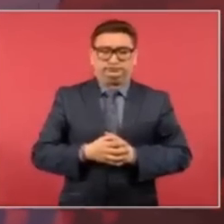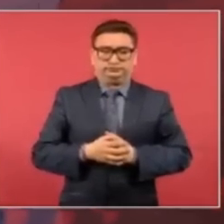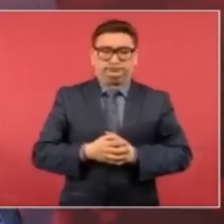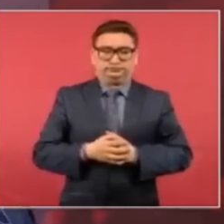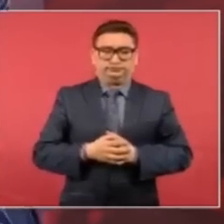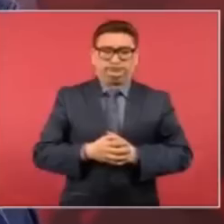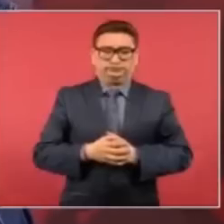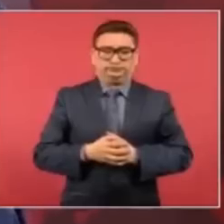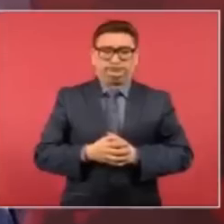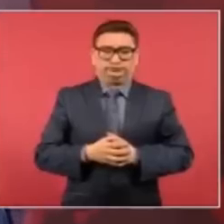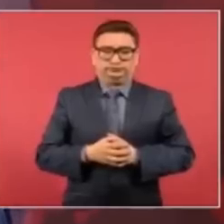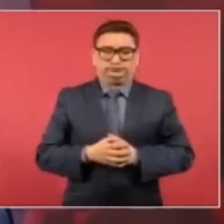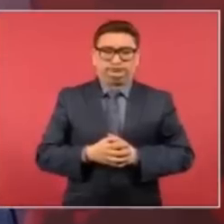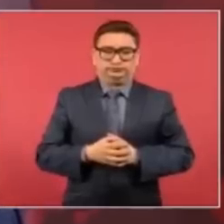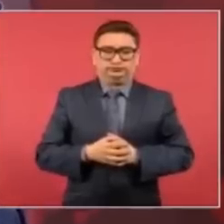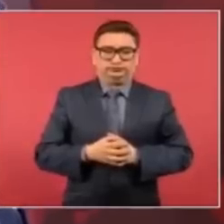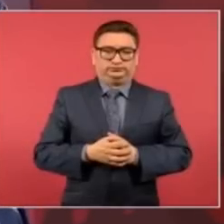que